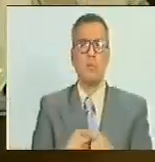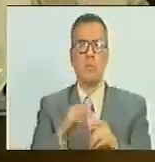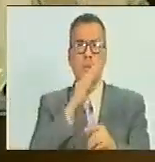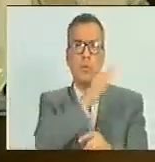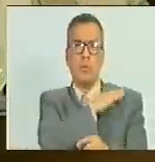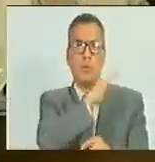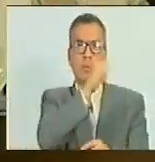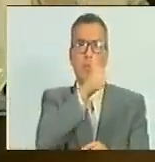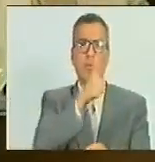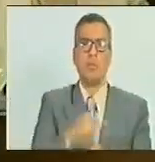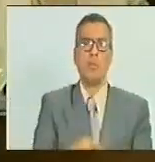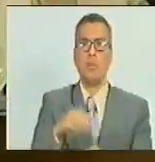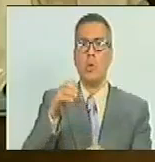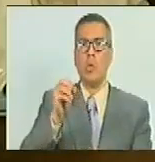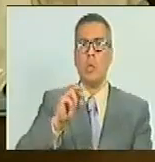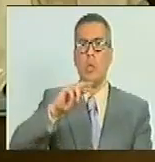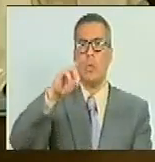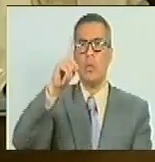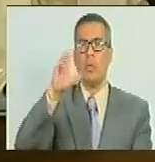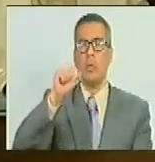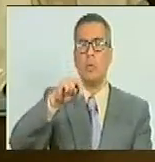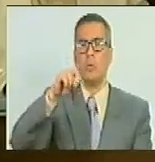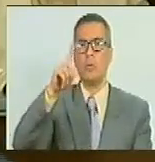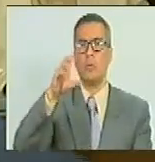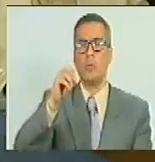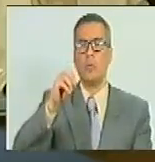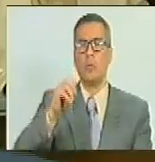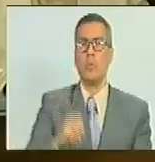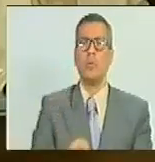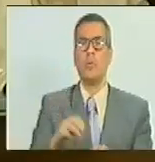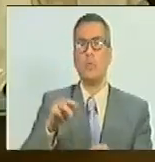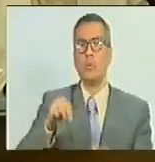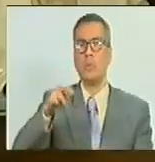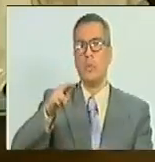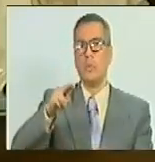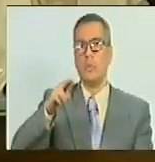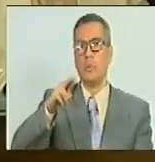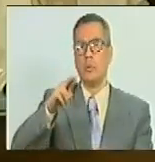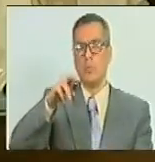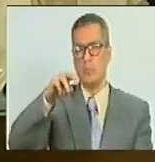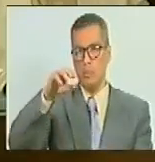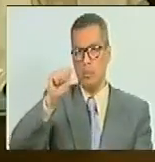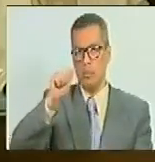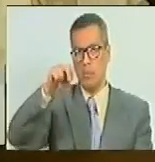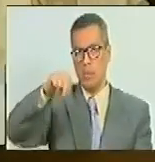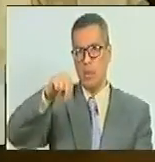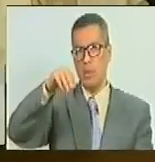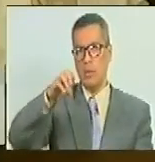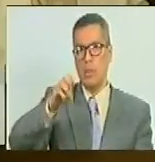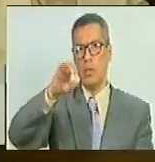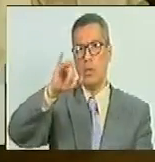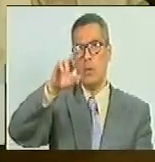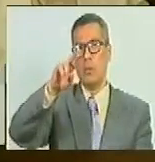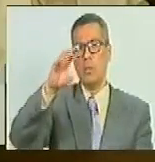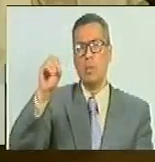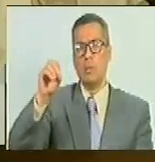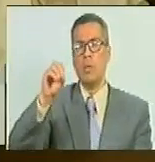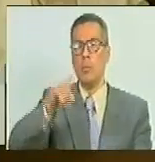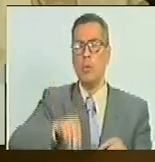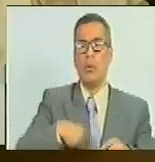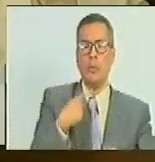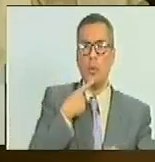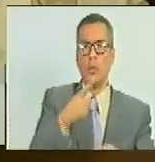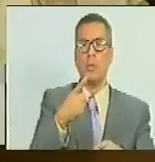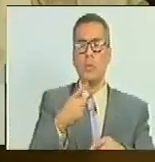almirante Orlando Miguel Maneiro Gaspar, podemos decir que